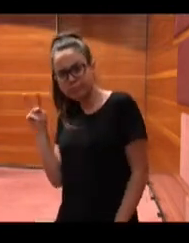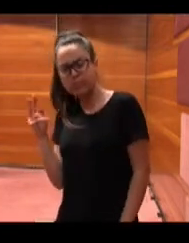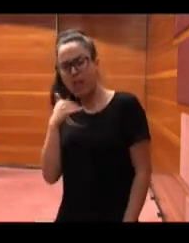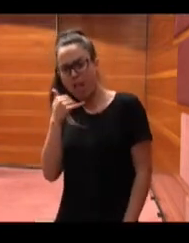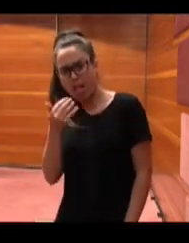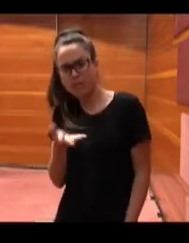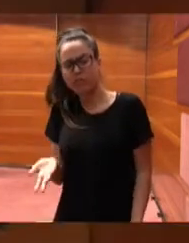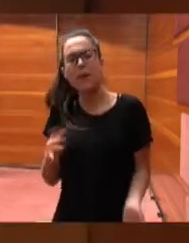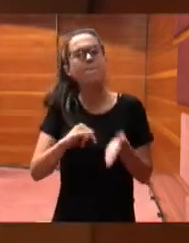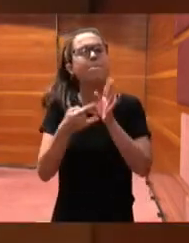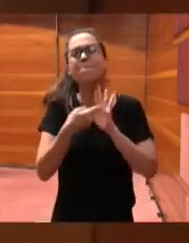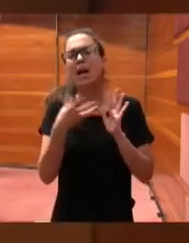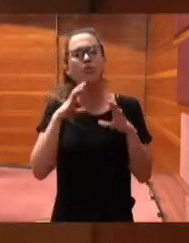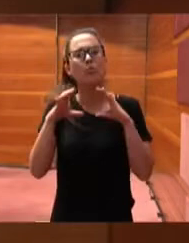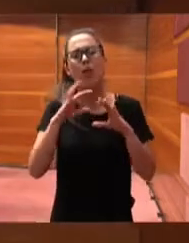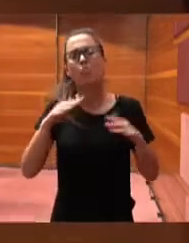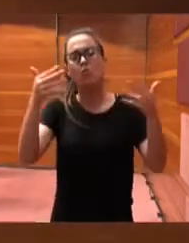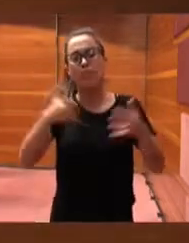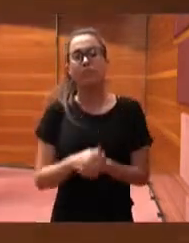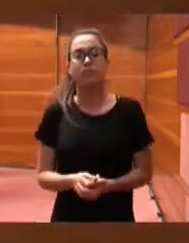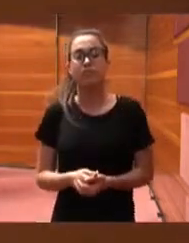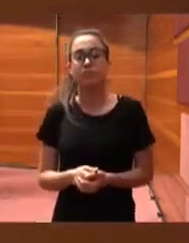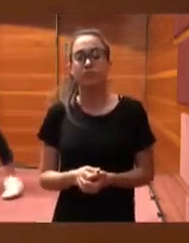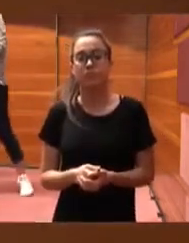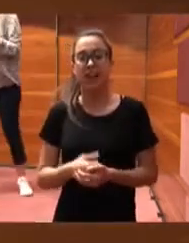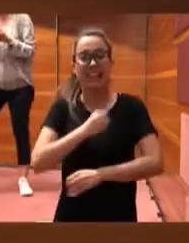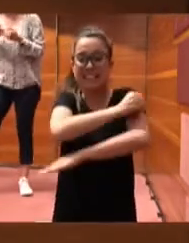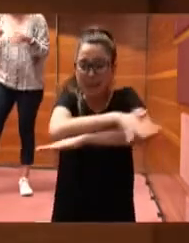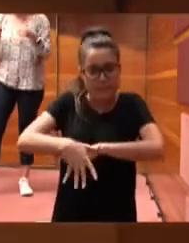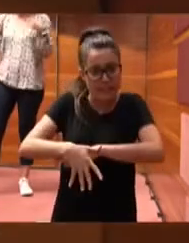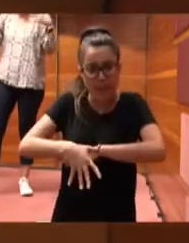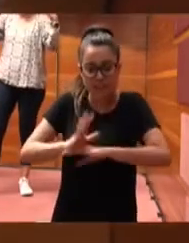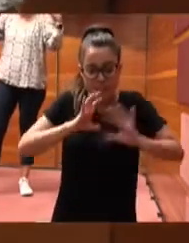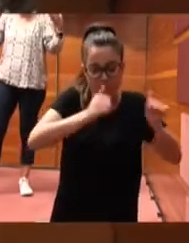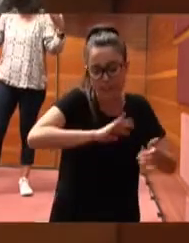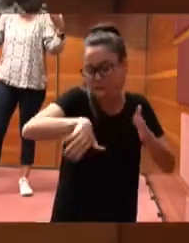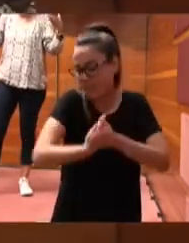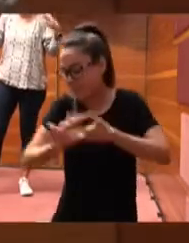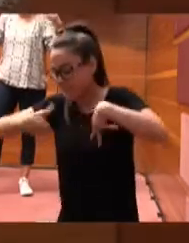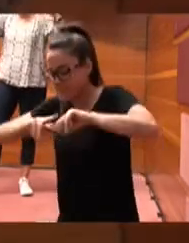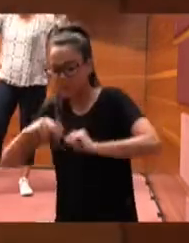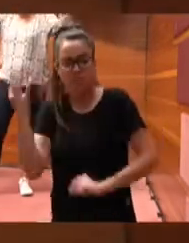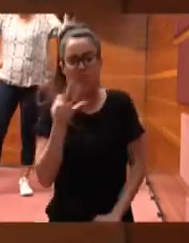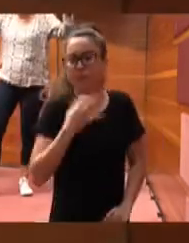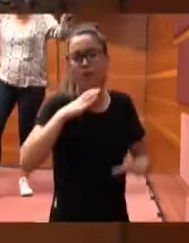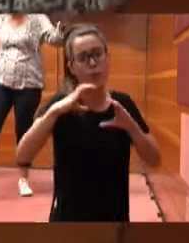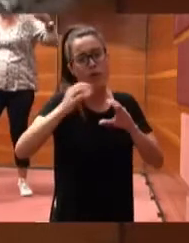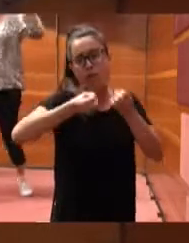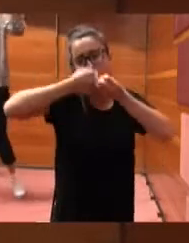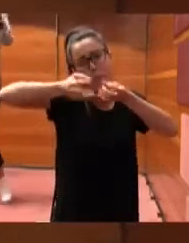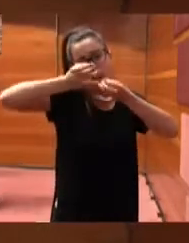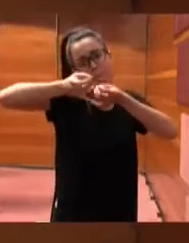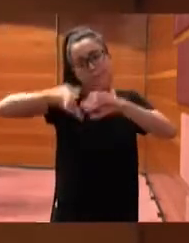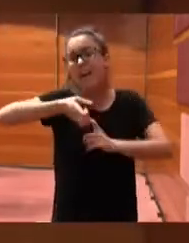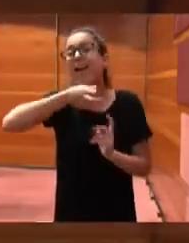hay que hacer el plan de comunicación? Bueno, pues es transversal. Desde el principio hay que estar comunicándolo todo, pero comunicándolo bien.